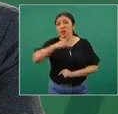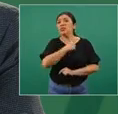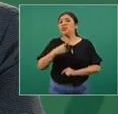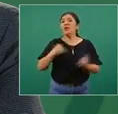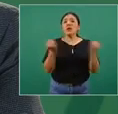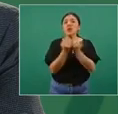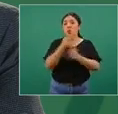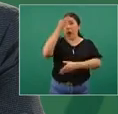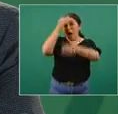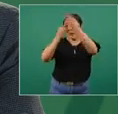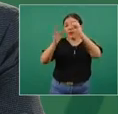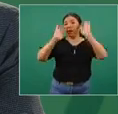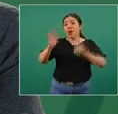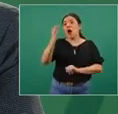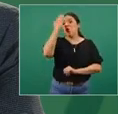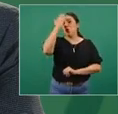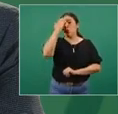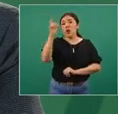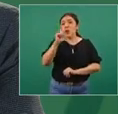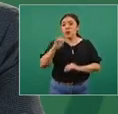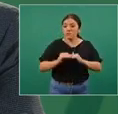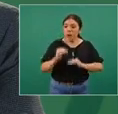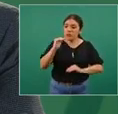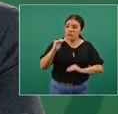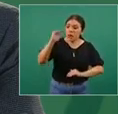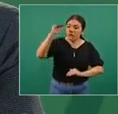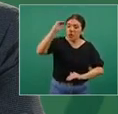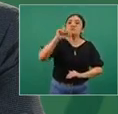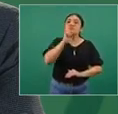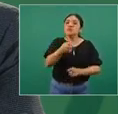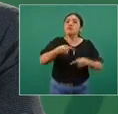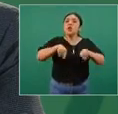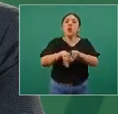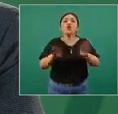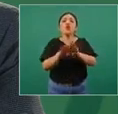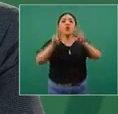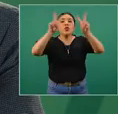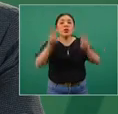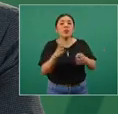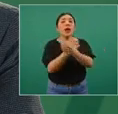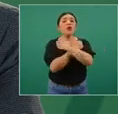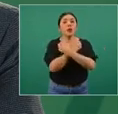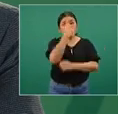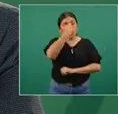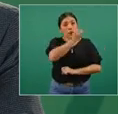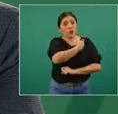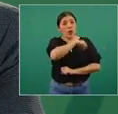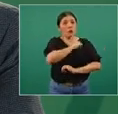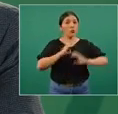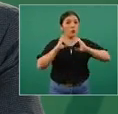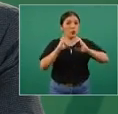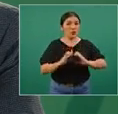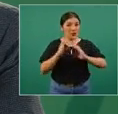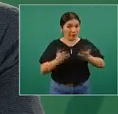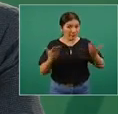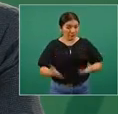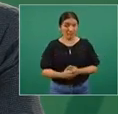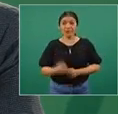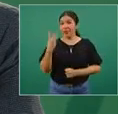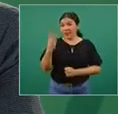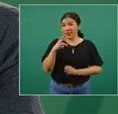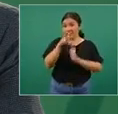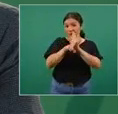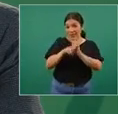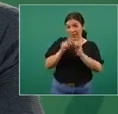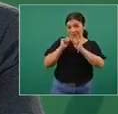aprenda y conozca, y que cada vez crezcamos más en el tema de educación para la salud. Pues con estos 3 videos,